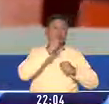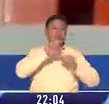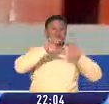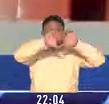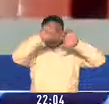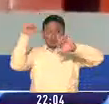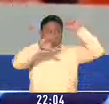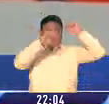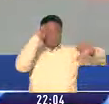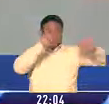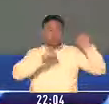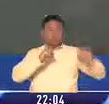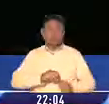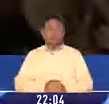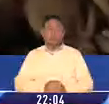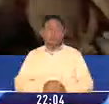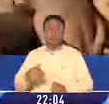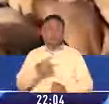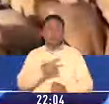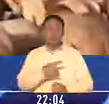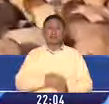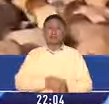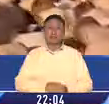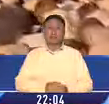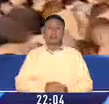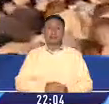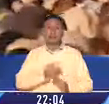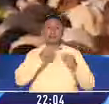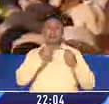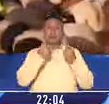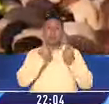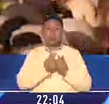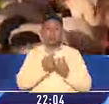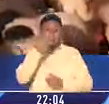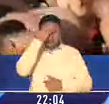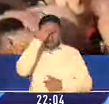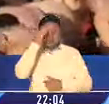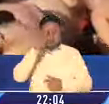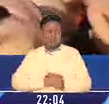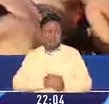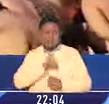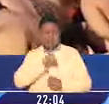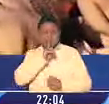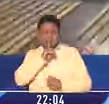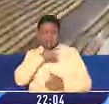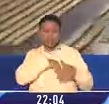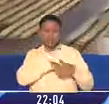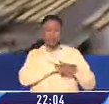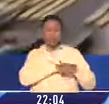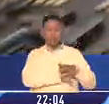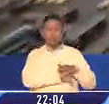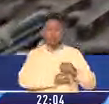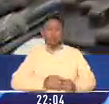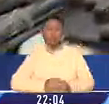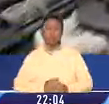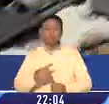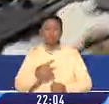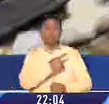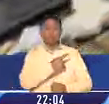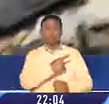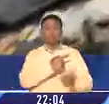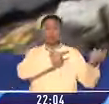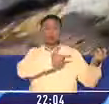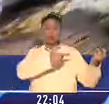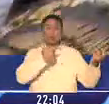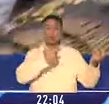sitios inimaginados, pero que estos grupos delictivos se las ingeniaban para convertirlos en caletas donde ocultaron